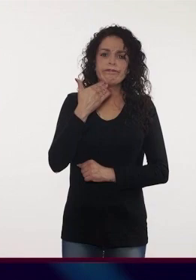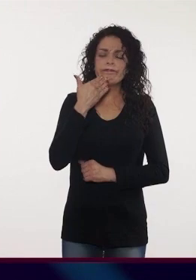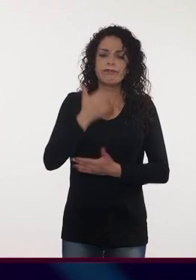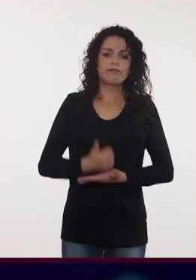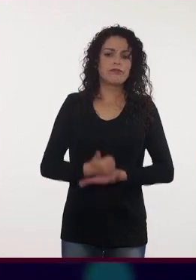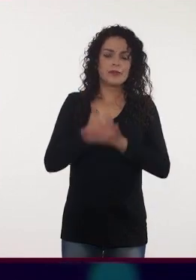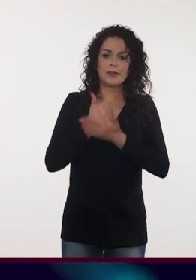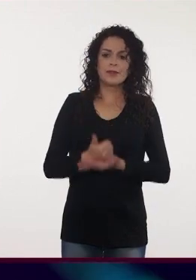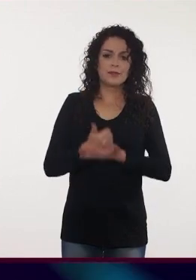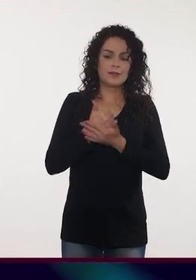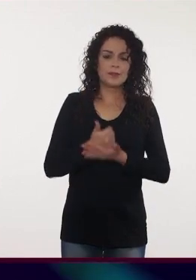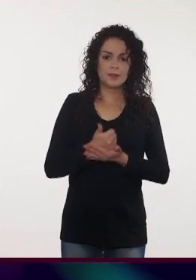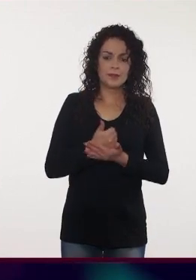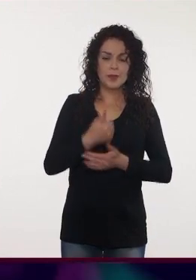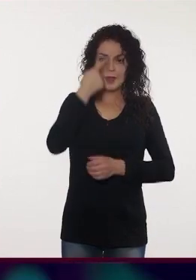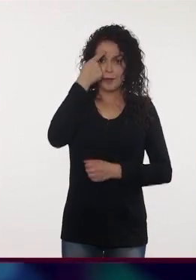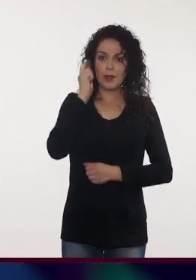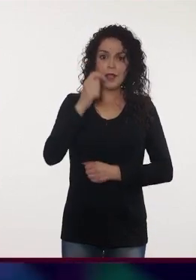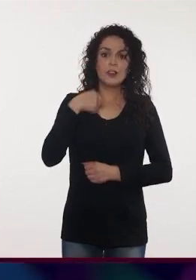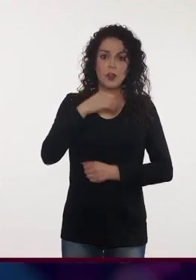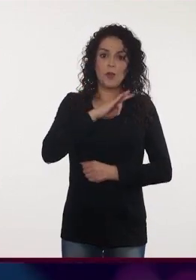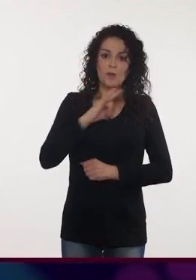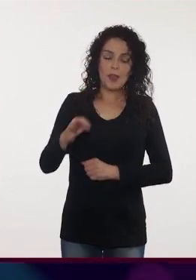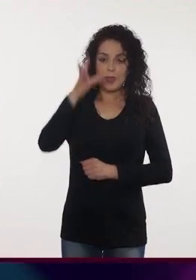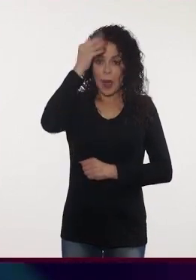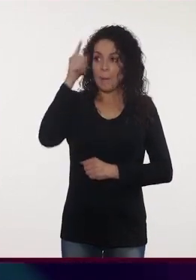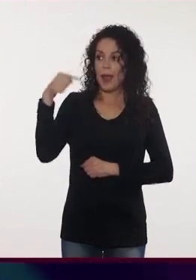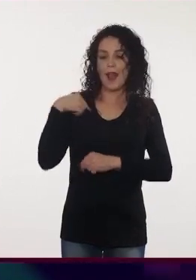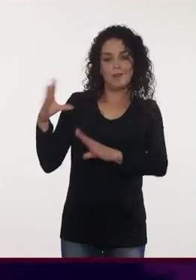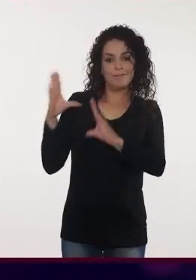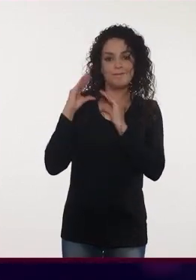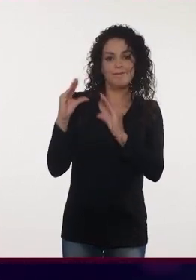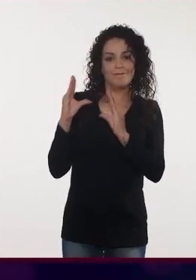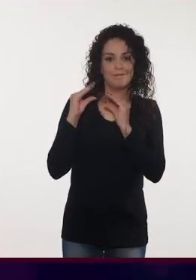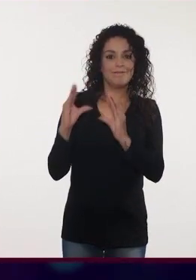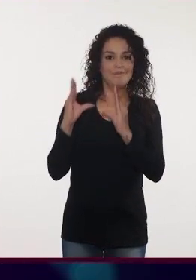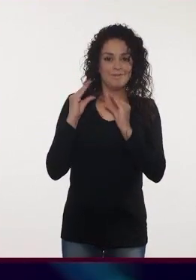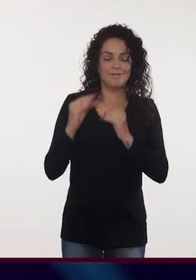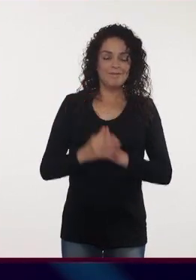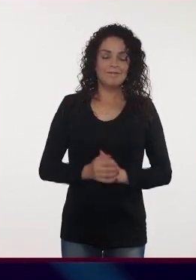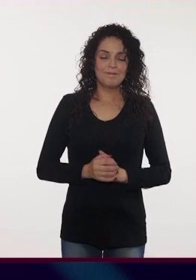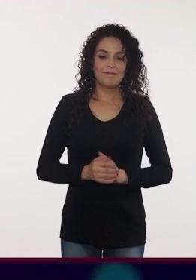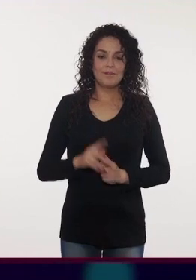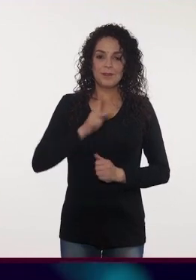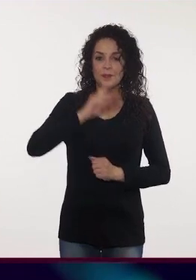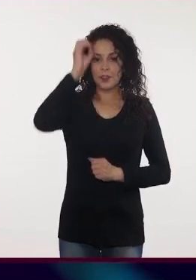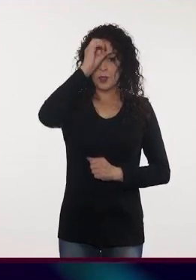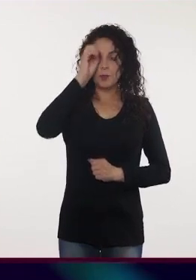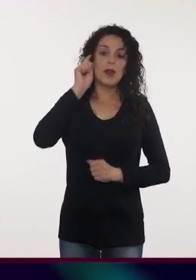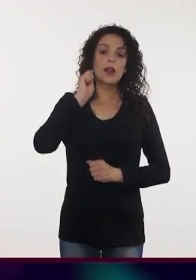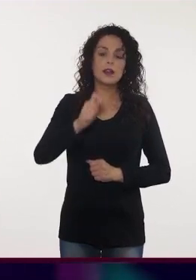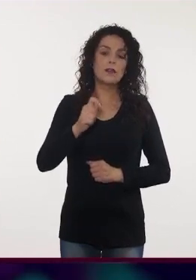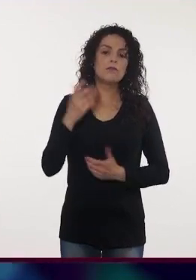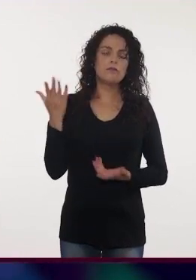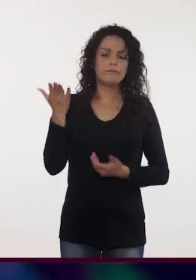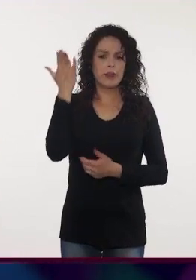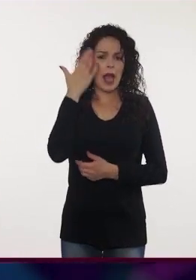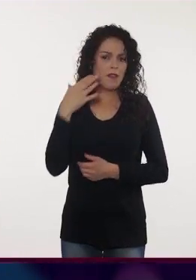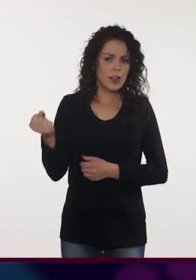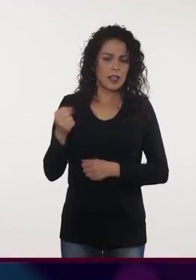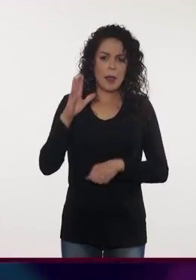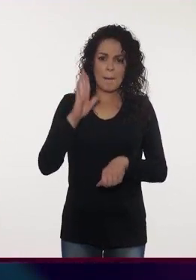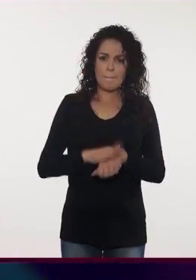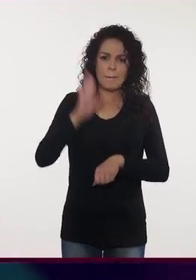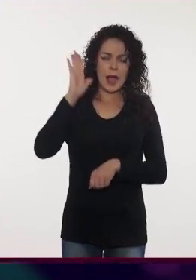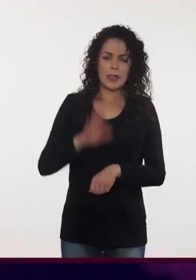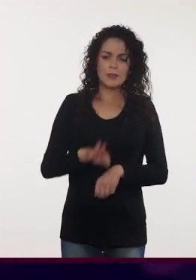sentido para poderme enseñar. Pues yo creo que principalmente las habilidades que podemos tener más